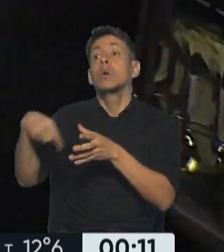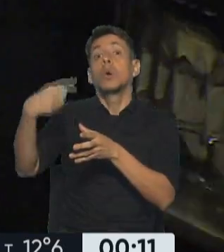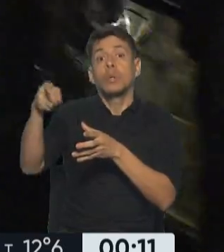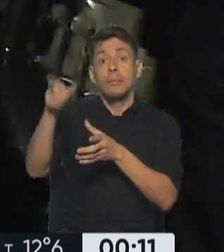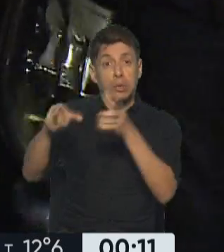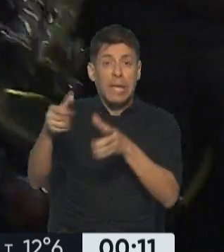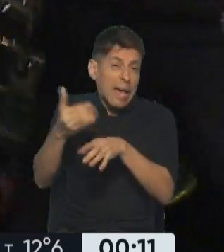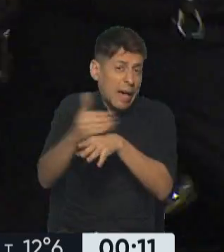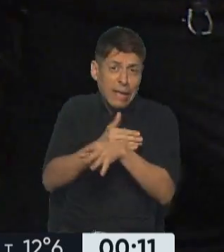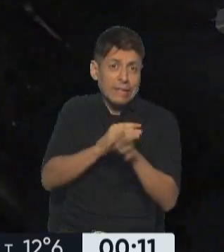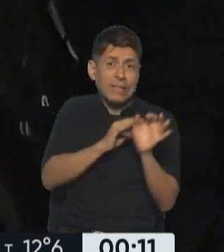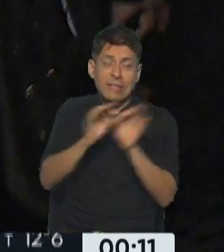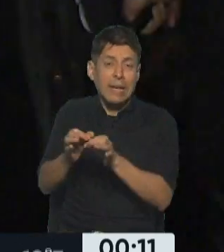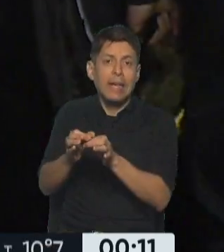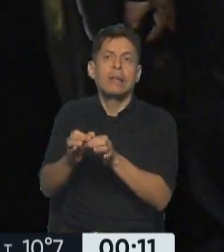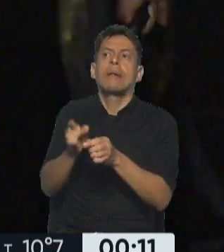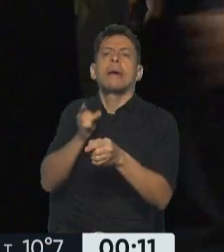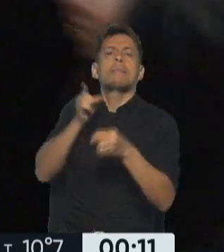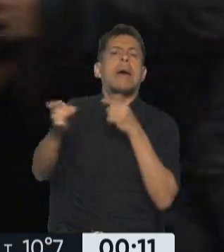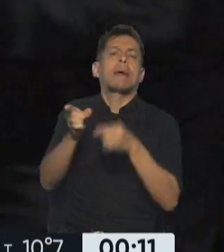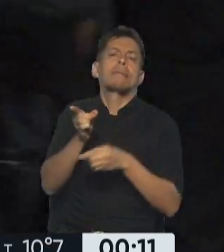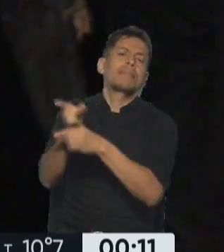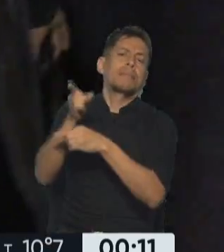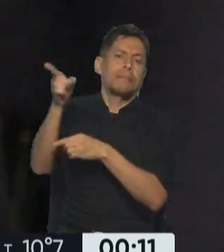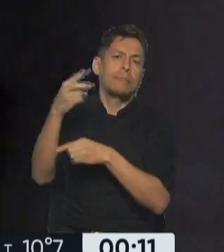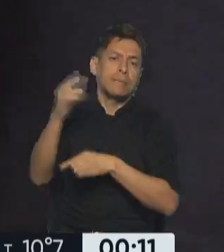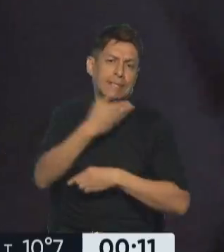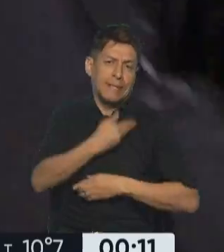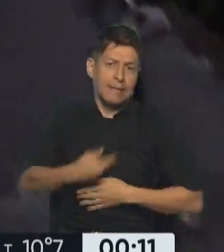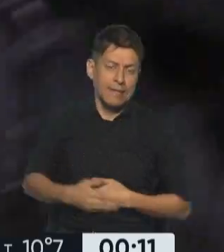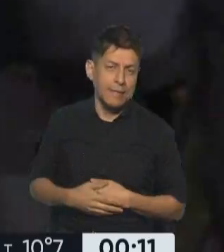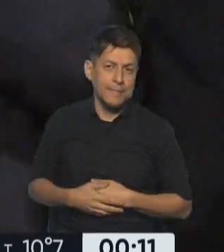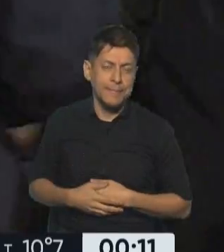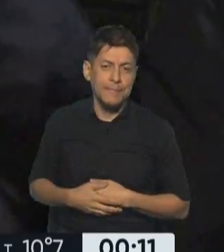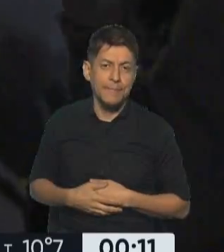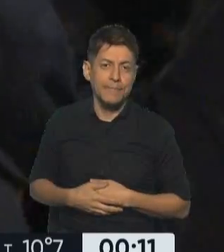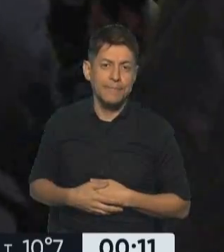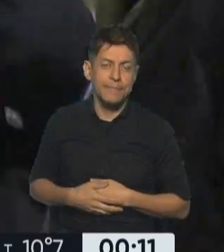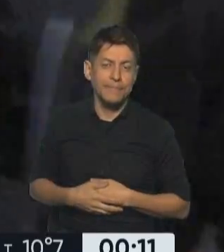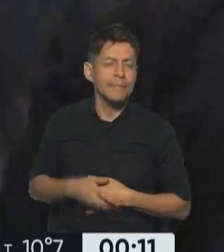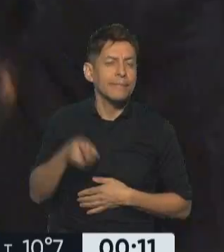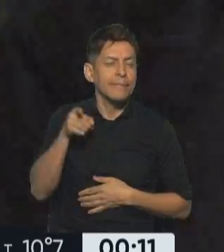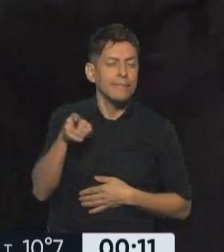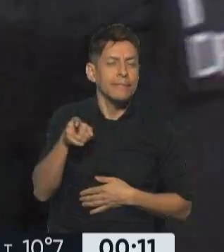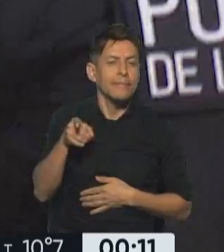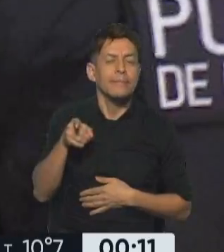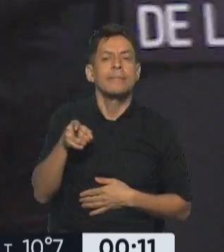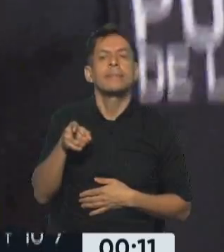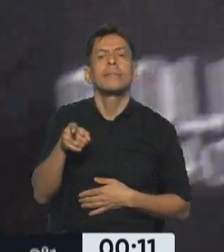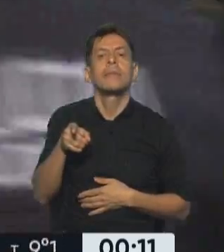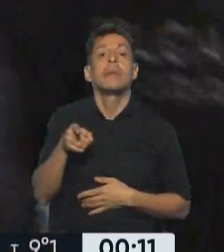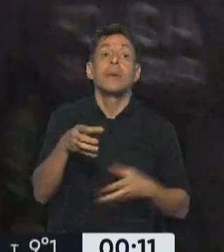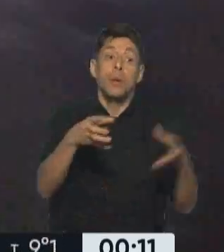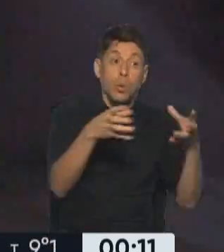primero a insultar a la vicepresidenta, en este caso en un momento que en el que el grupo que había ido a favor